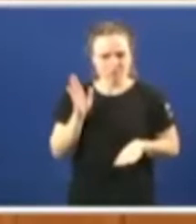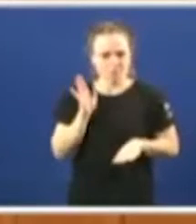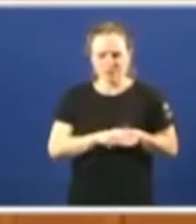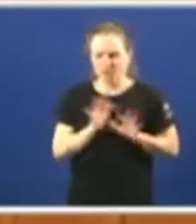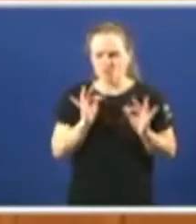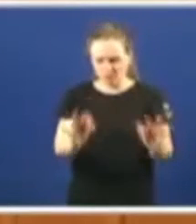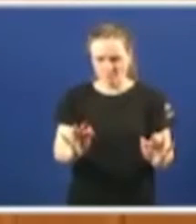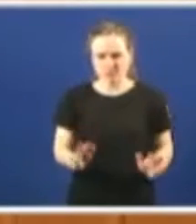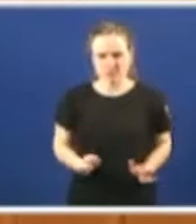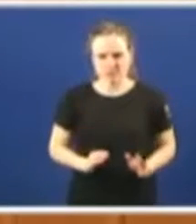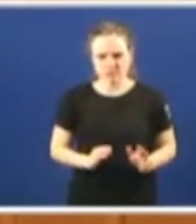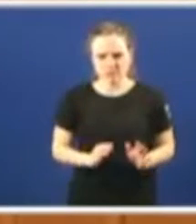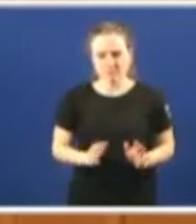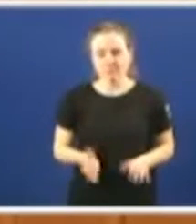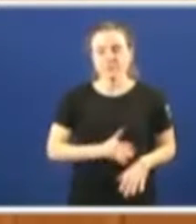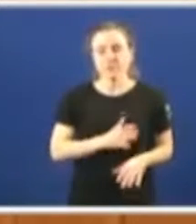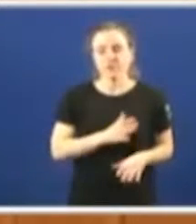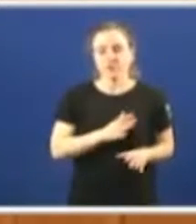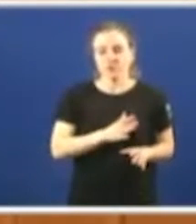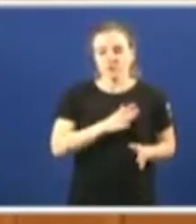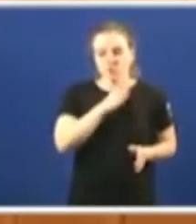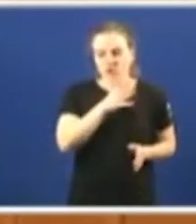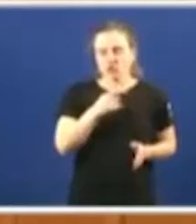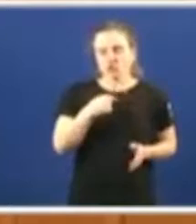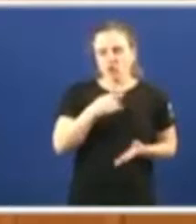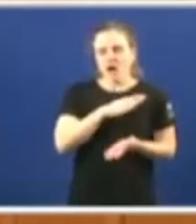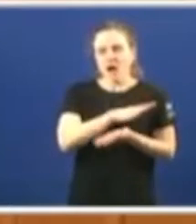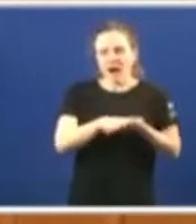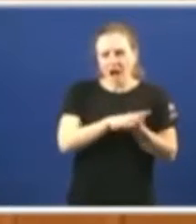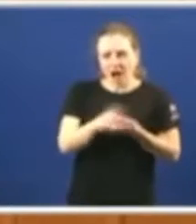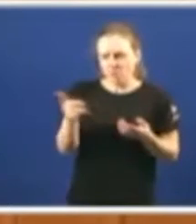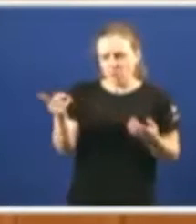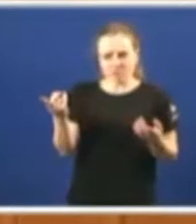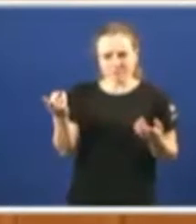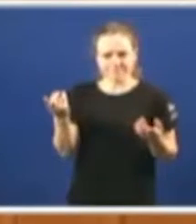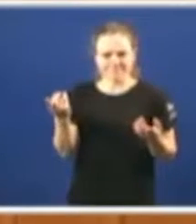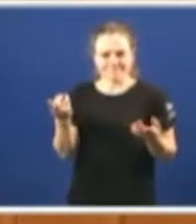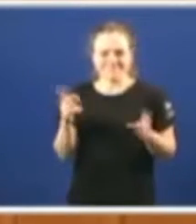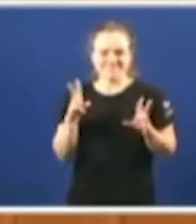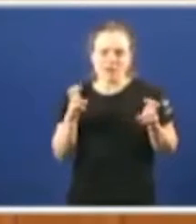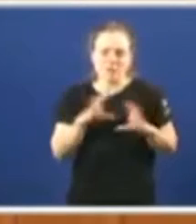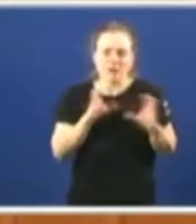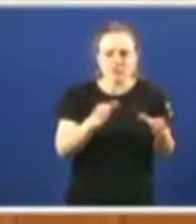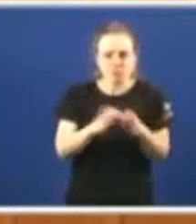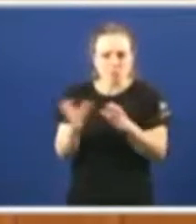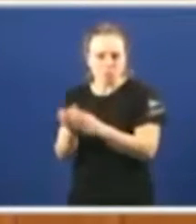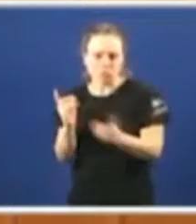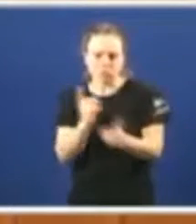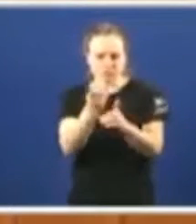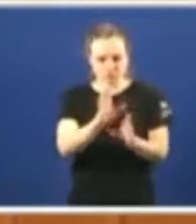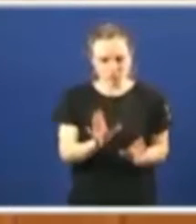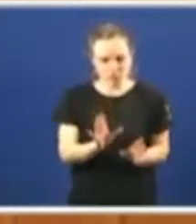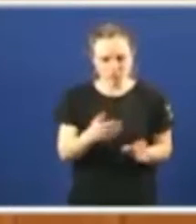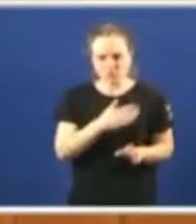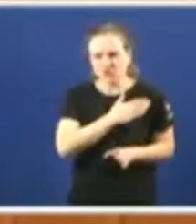a acontecer, non? Por iso, eu cando falo da confrontación non é por unha cuestión partidista. De feito, a min encantaríame que